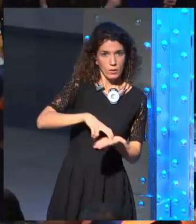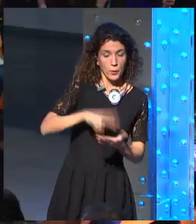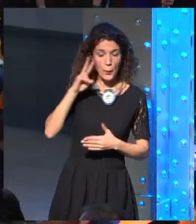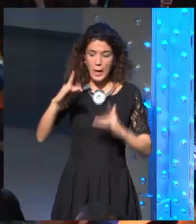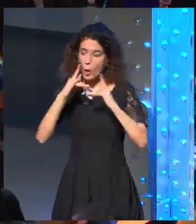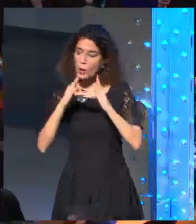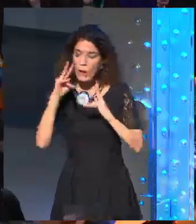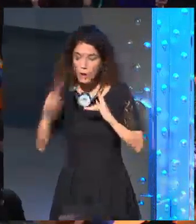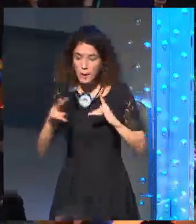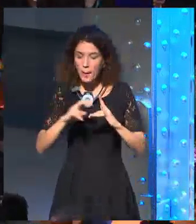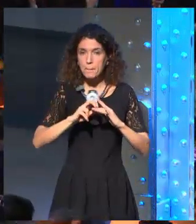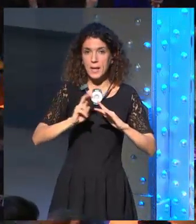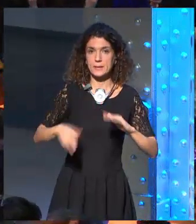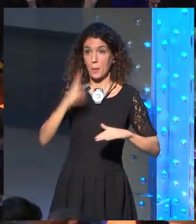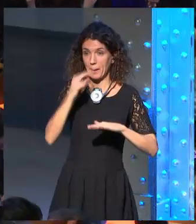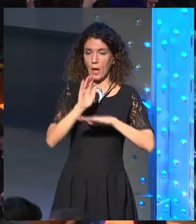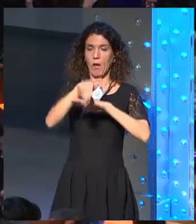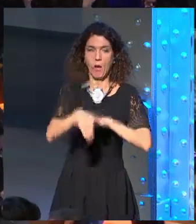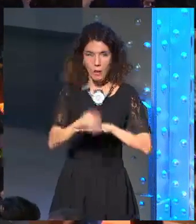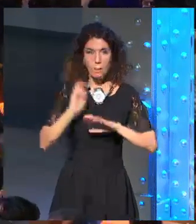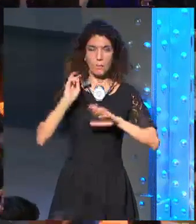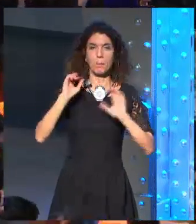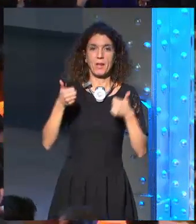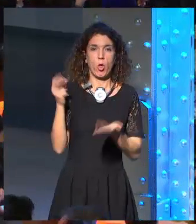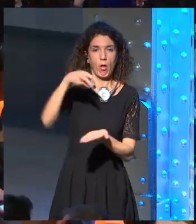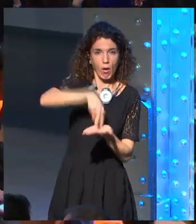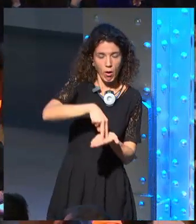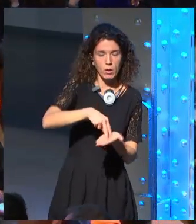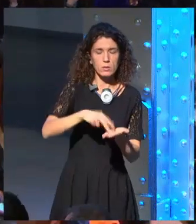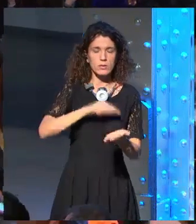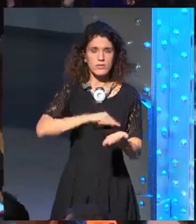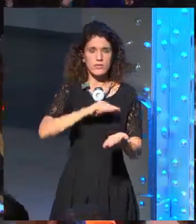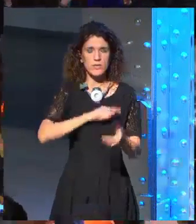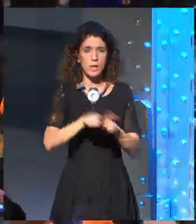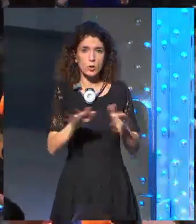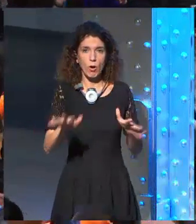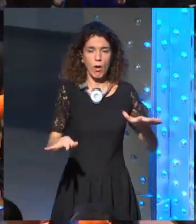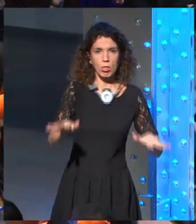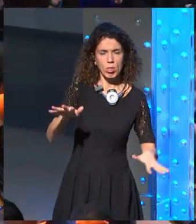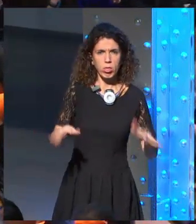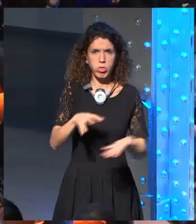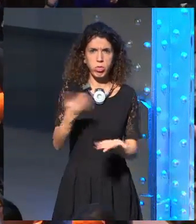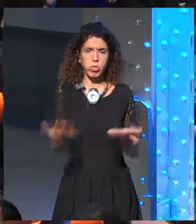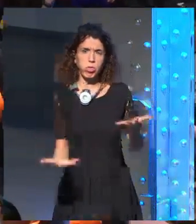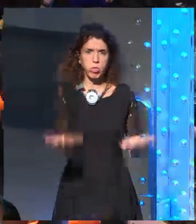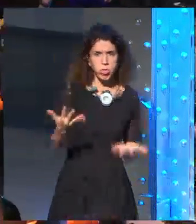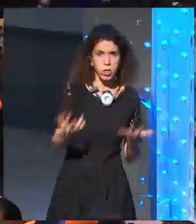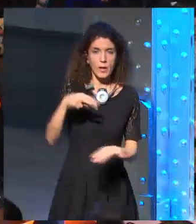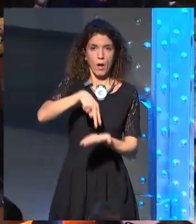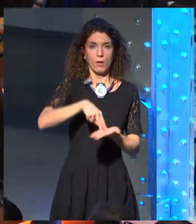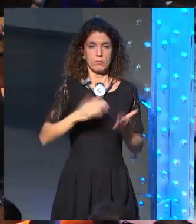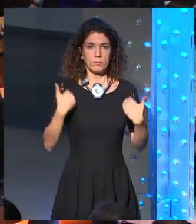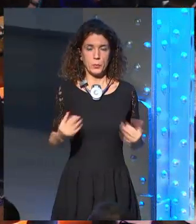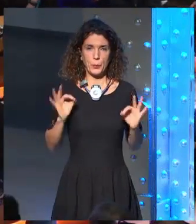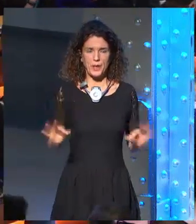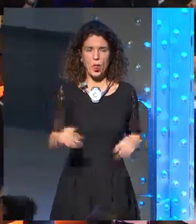de la cama, bajo los pies hasta el suelo, me incorporo, me pongo en pie. A cada momento siento que me debato entre las arenas movedizas. Cuando por fin alcanzo la verticalidad,